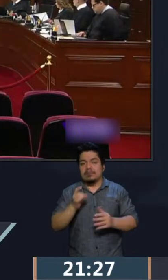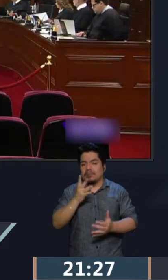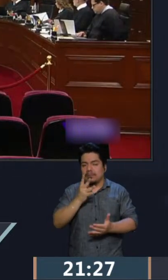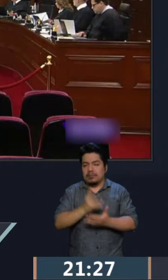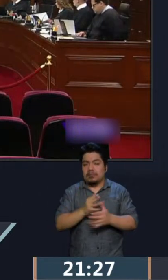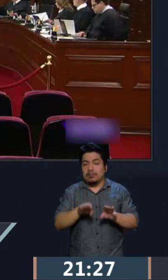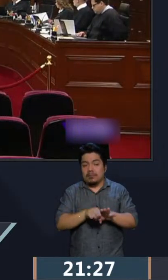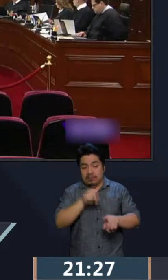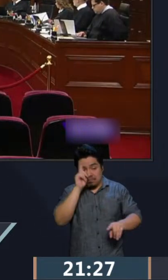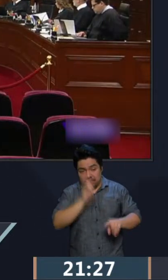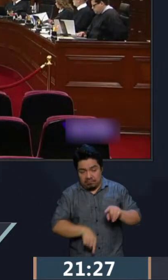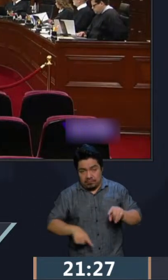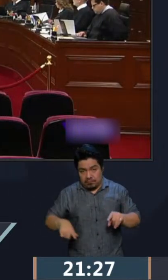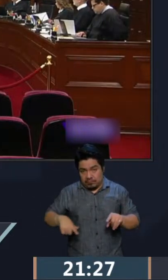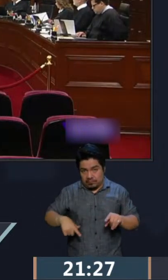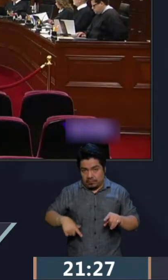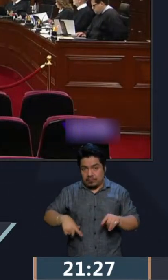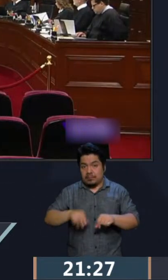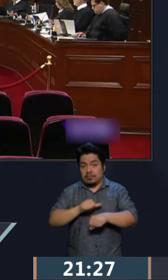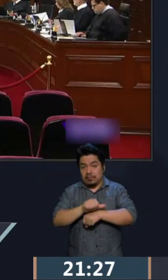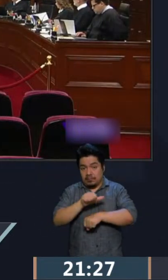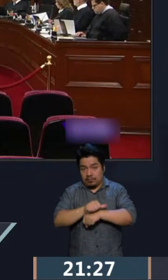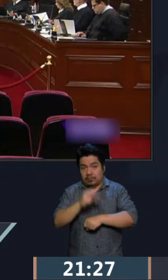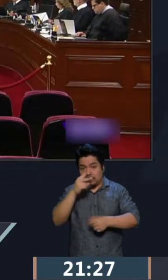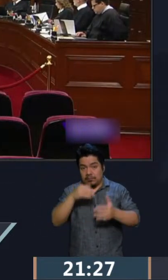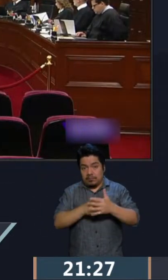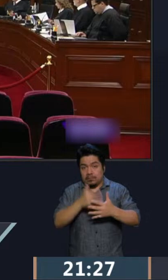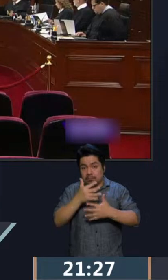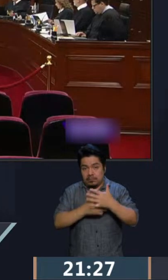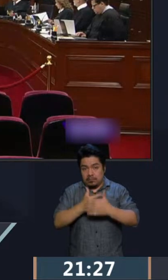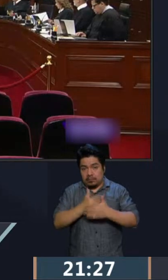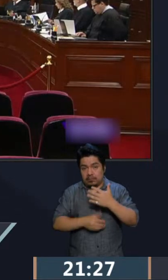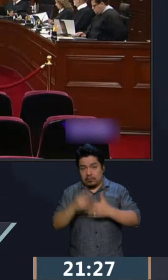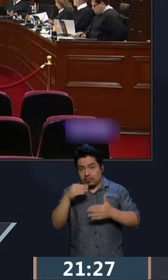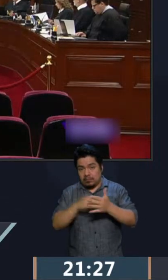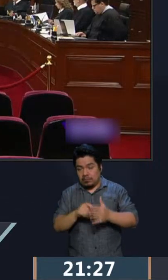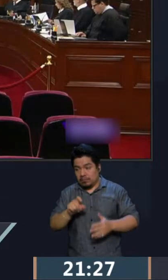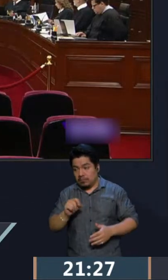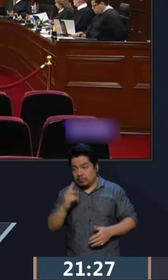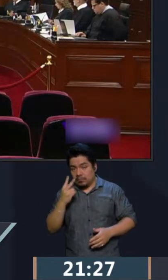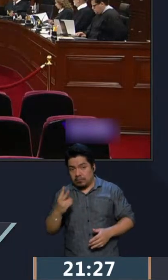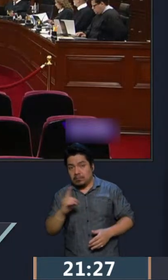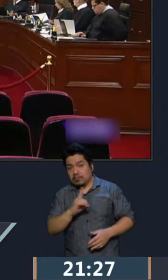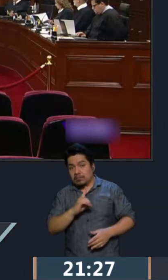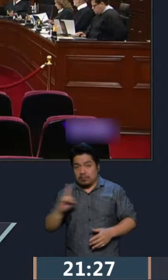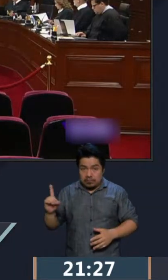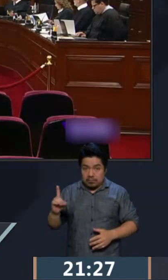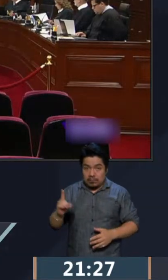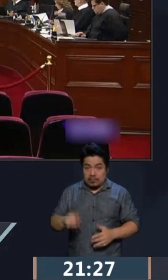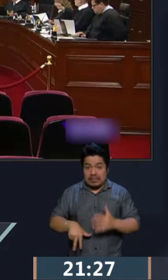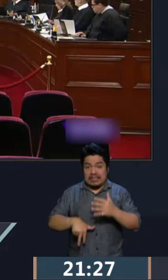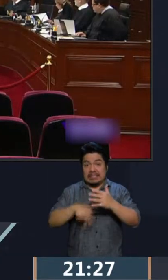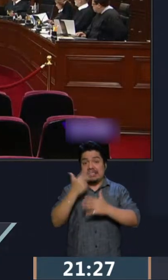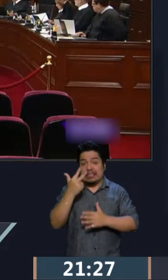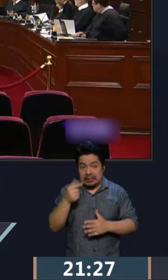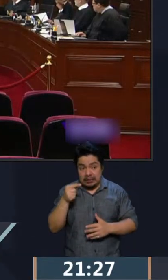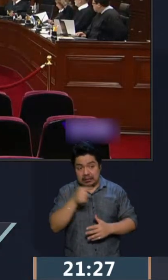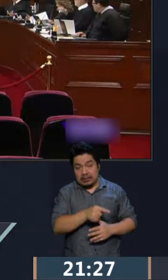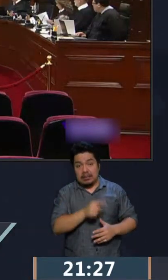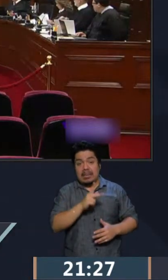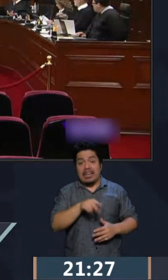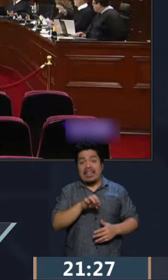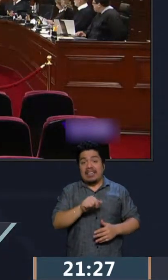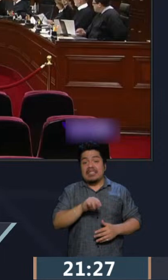un golpe de Estado. En Argentina, entre 2015 y 2022, la derecha le abrió 13 casos a Cristina